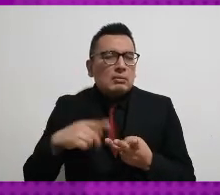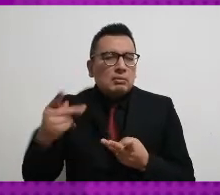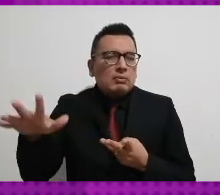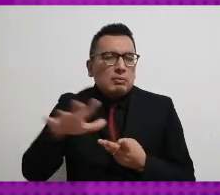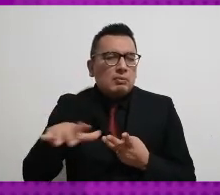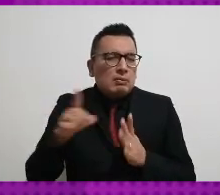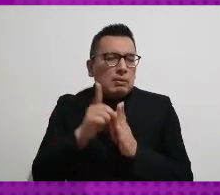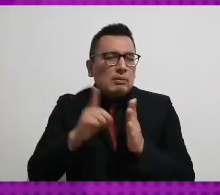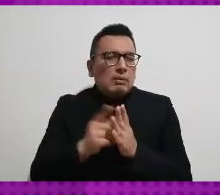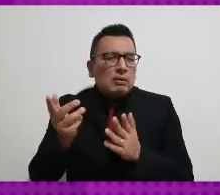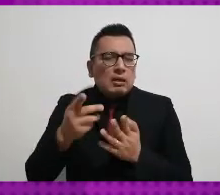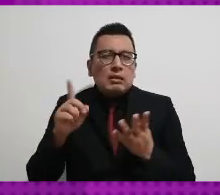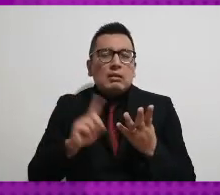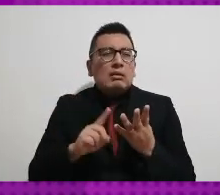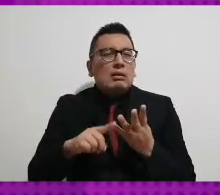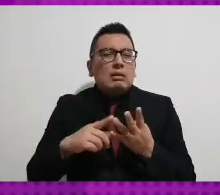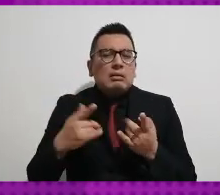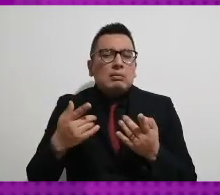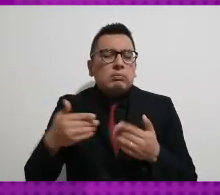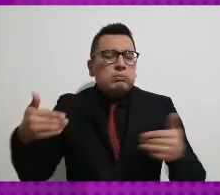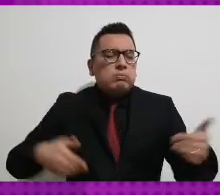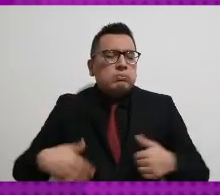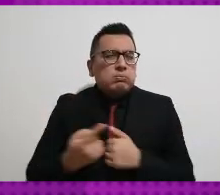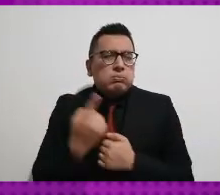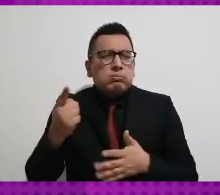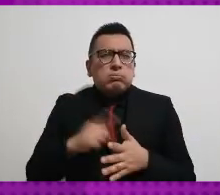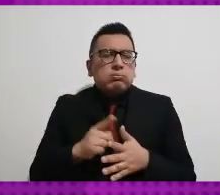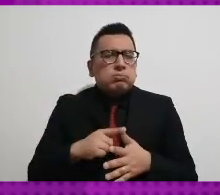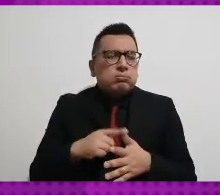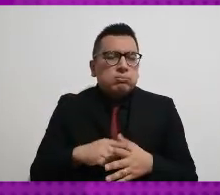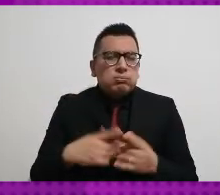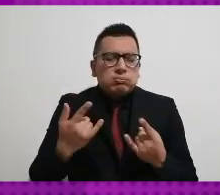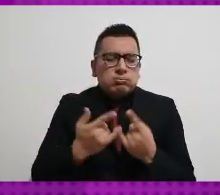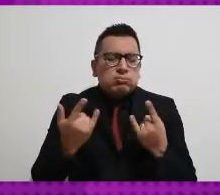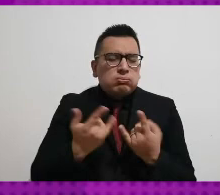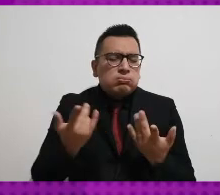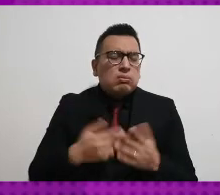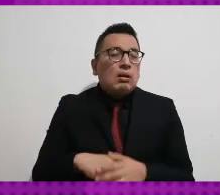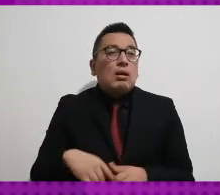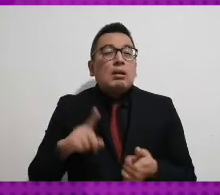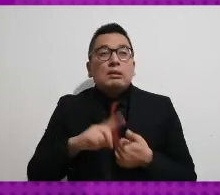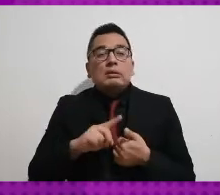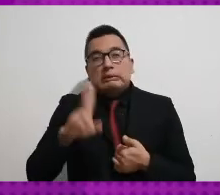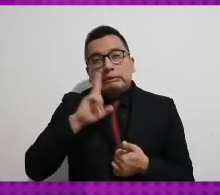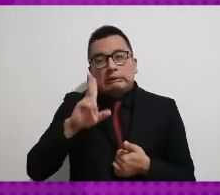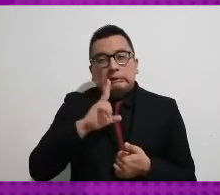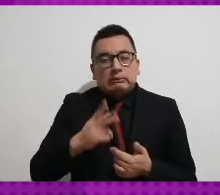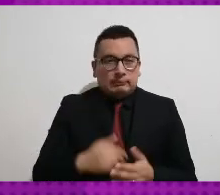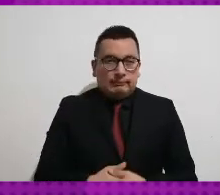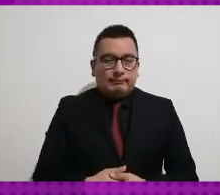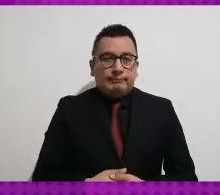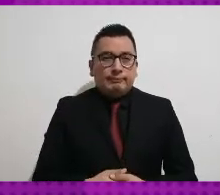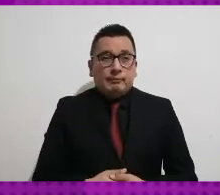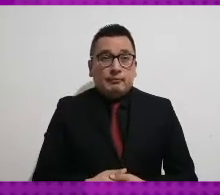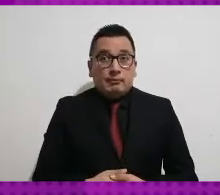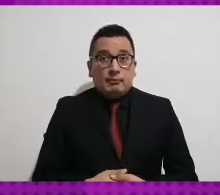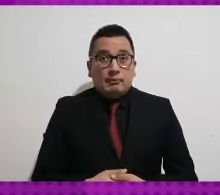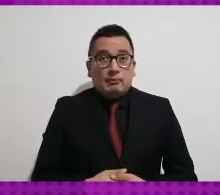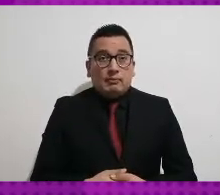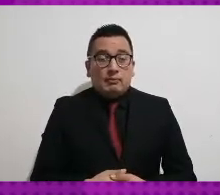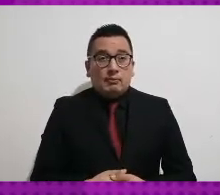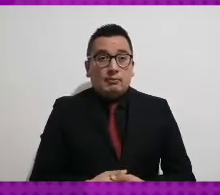que se conozca, el motivo de la queja o denuncia, la narración de los hechos y las pruebas. Si desea que